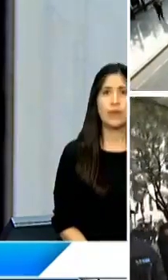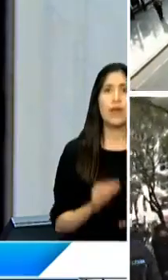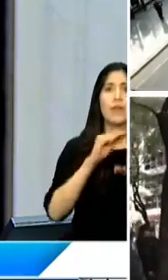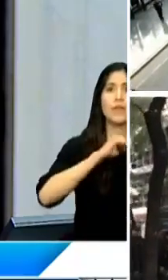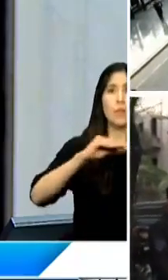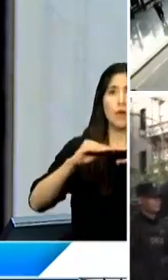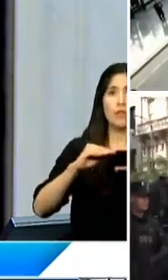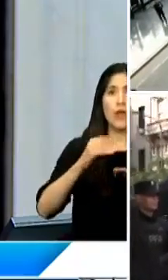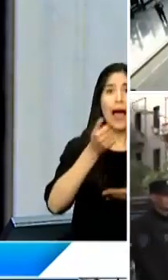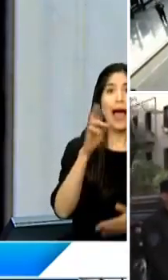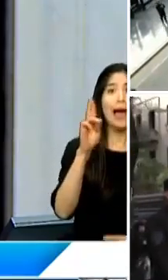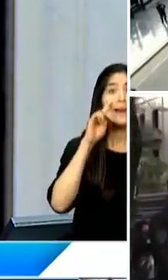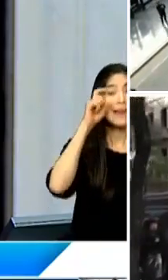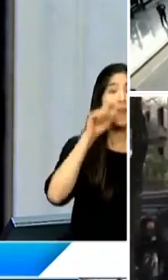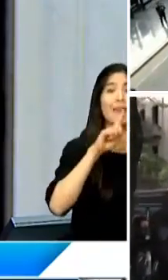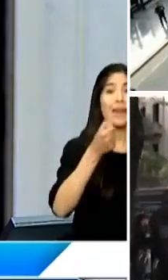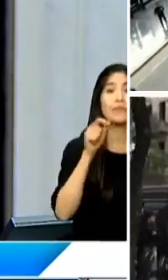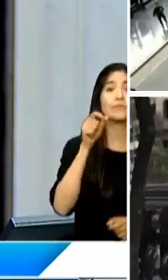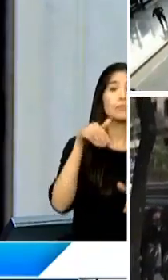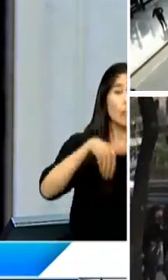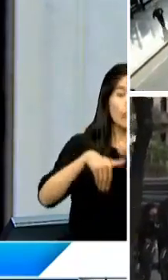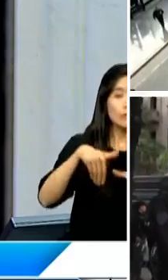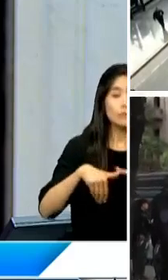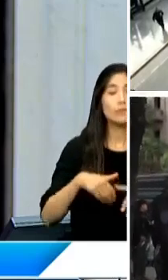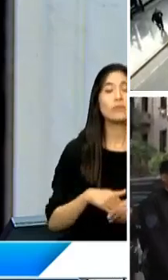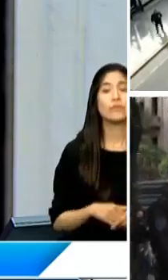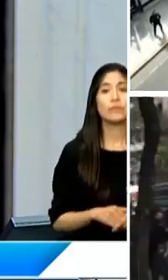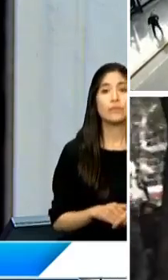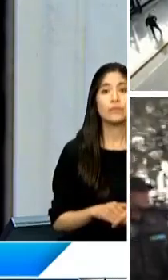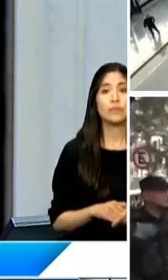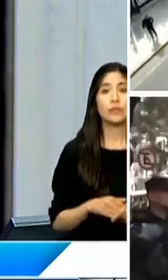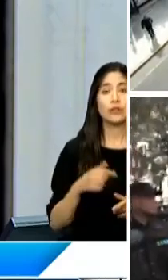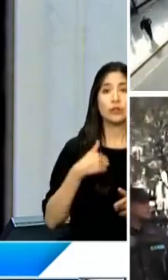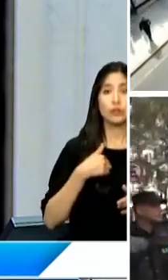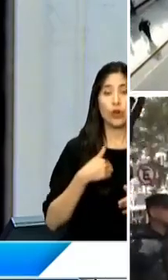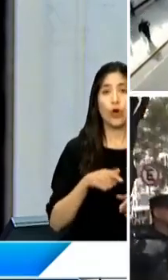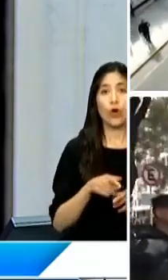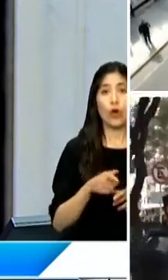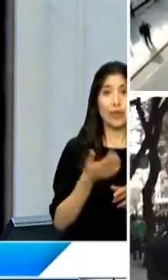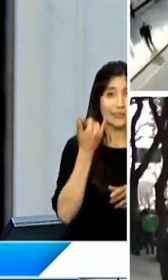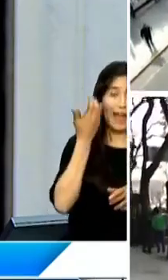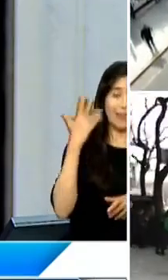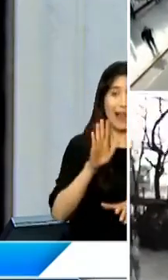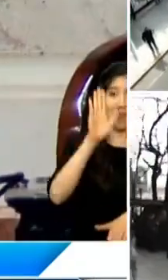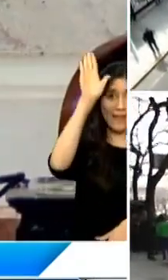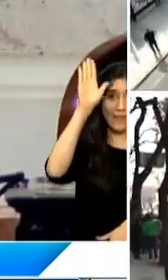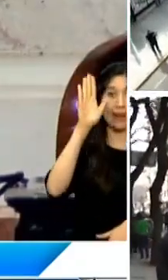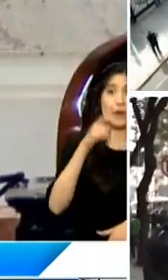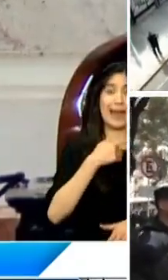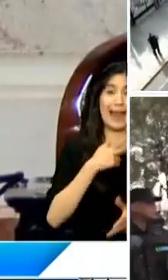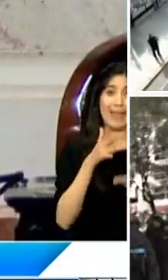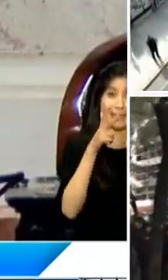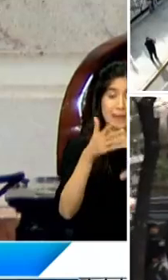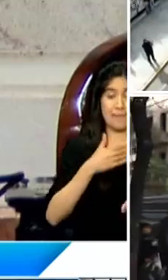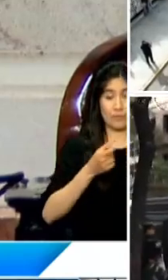Diputada Lourdes Arrieta, ¿el sentido de su voto? Bueno, ahí siempre pasa que algunos tomó el voto. La mano para justamente